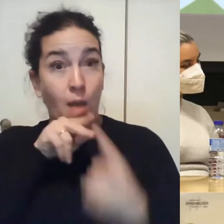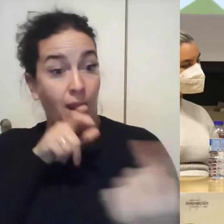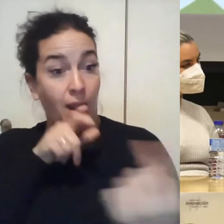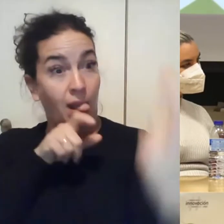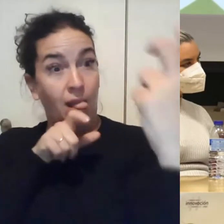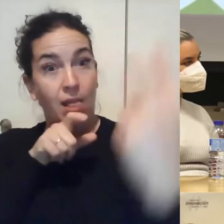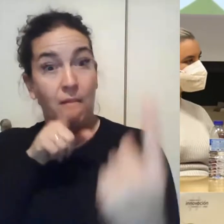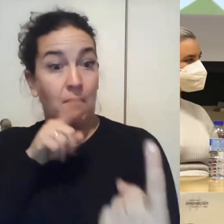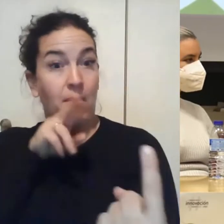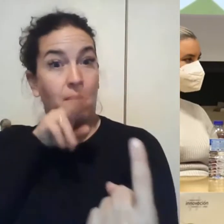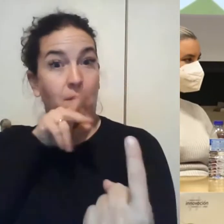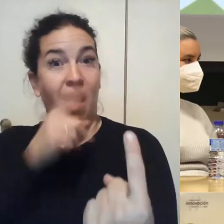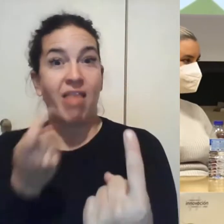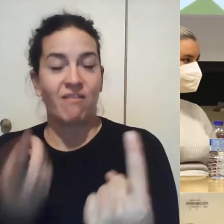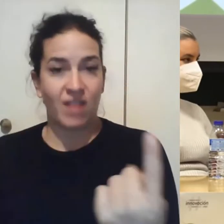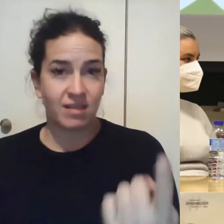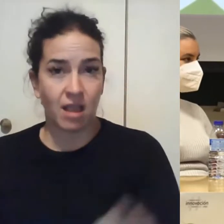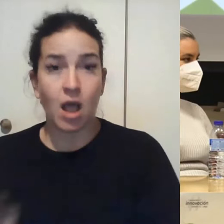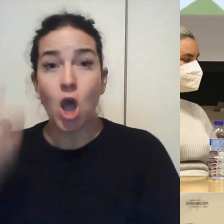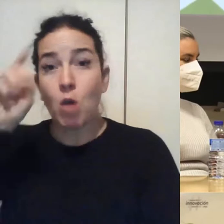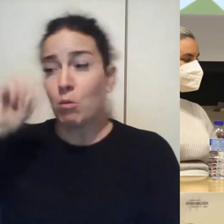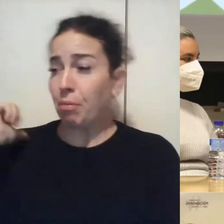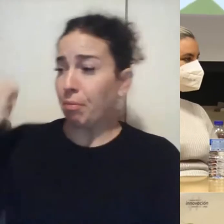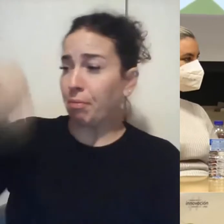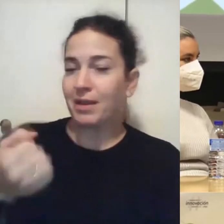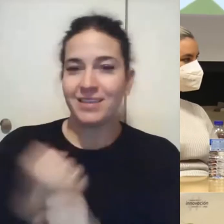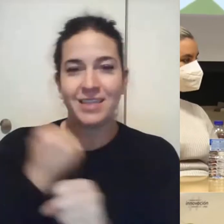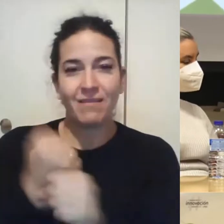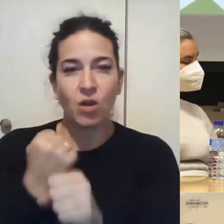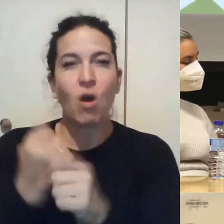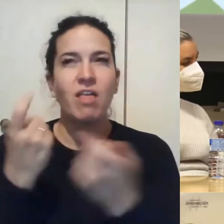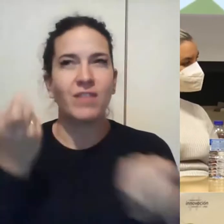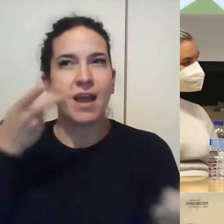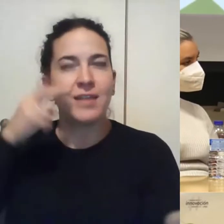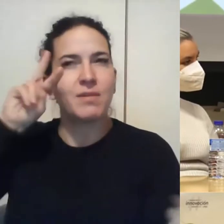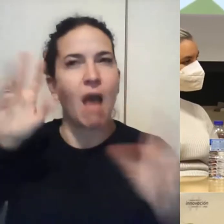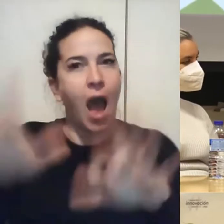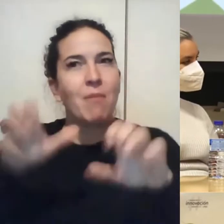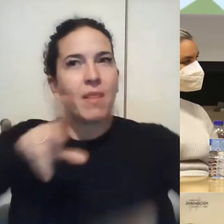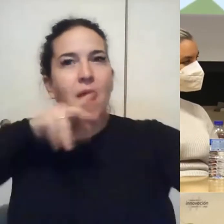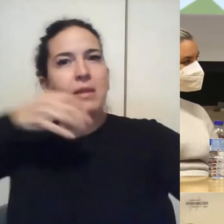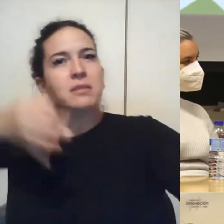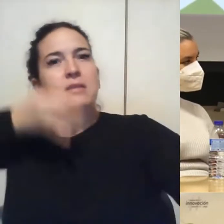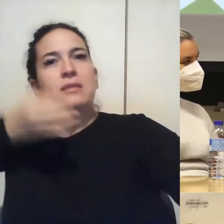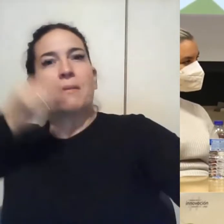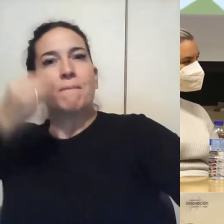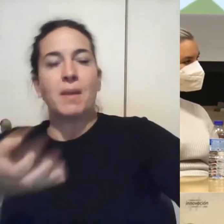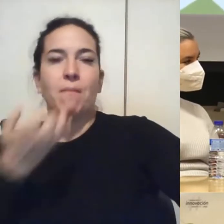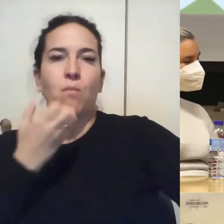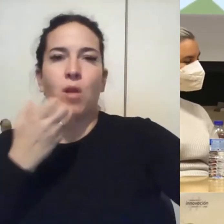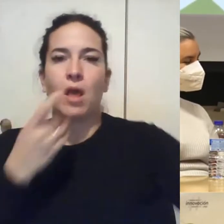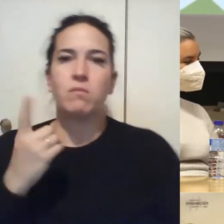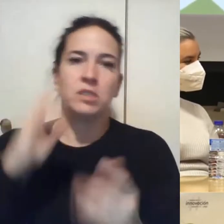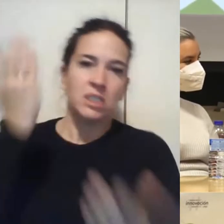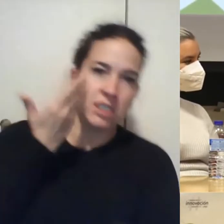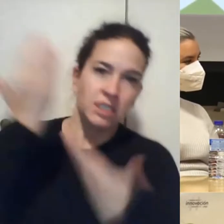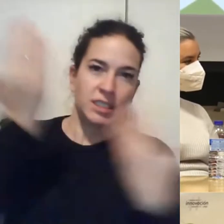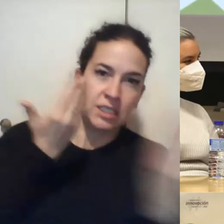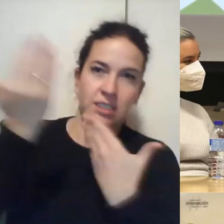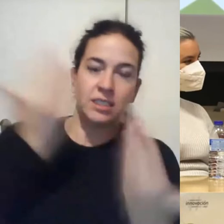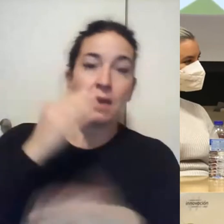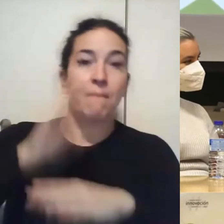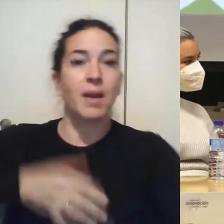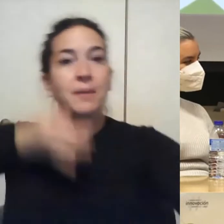a lo largo de los años que llevamos, hemos tenido que hacer esas experiencias de aprender a hablar bien en público, grabarnos, torturarnos, una vez que